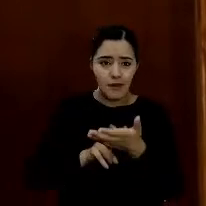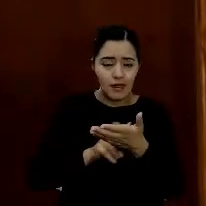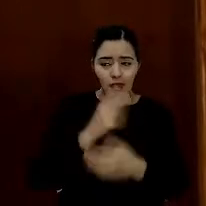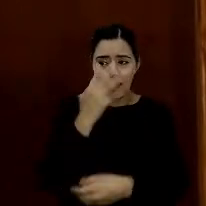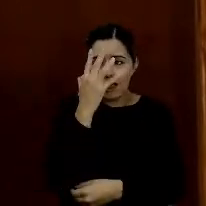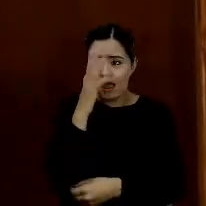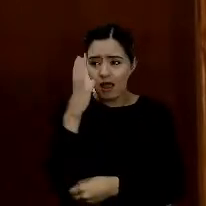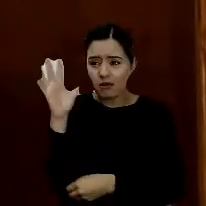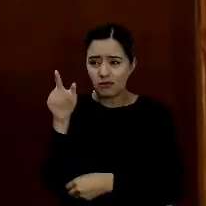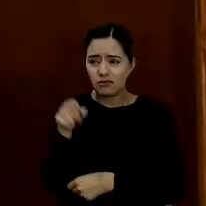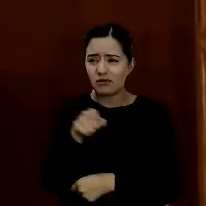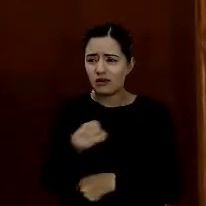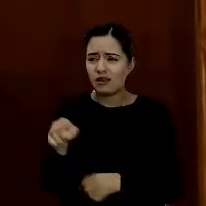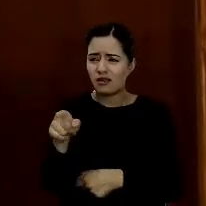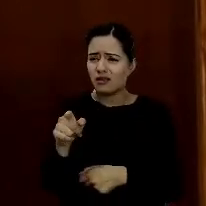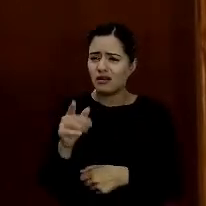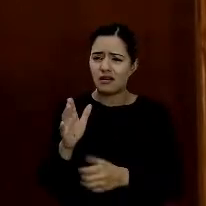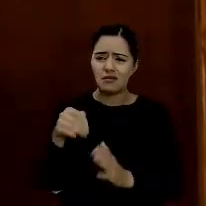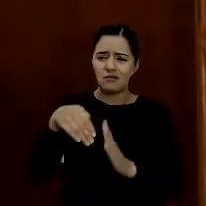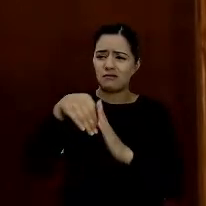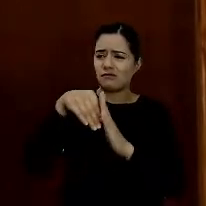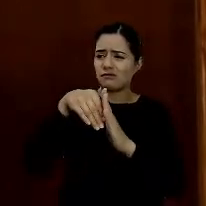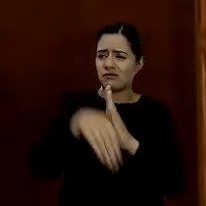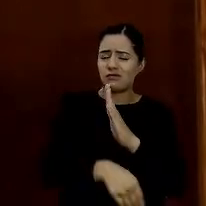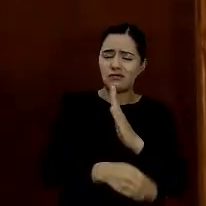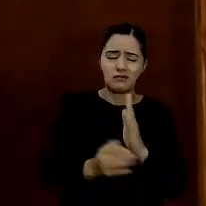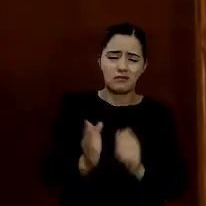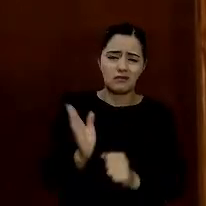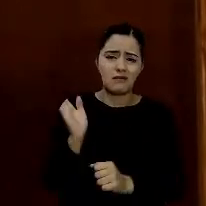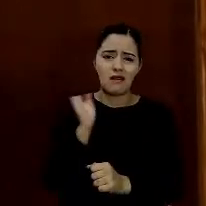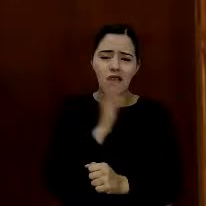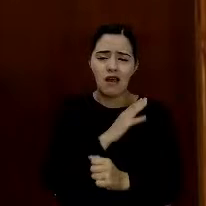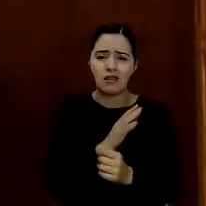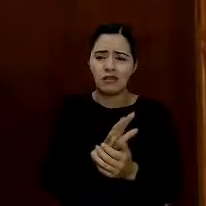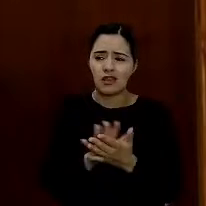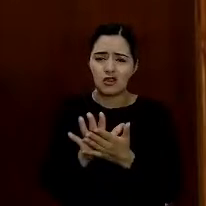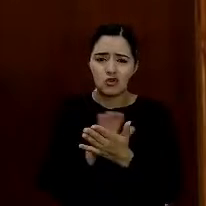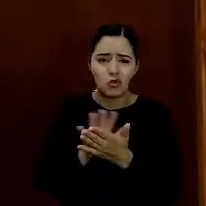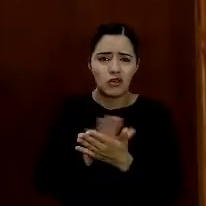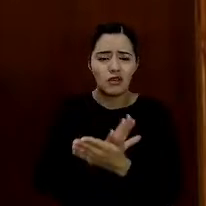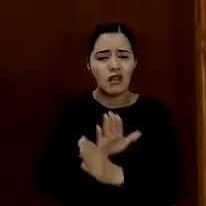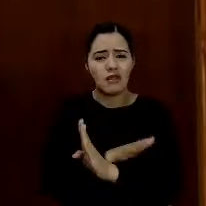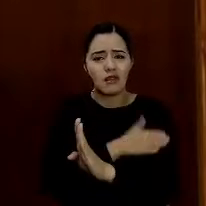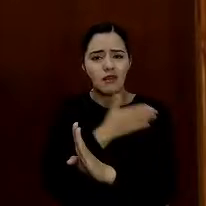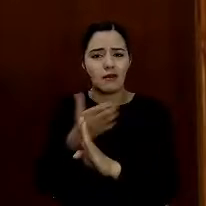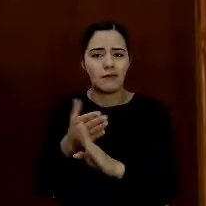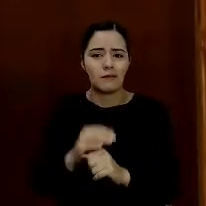y dilapidada. Los derechos de la naturaleza